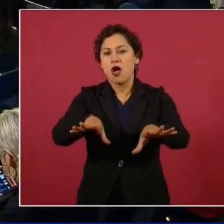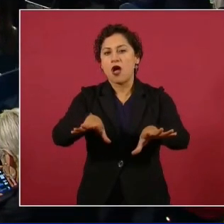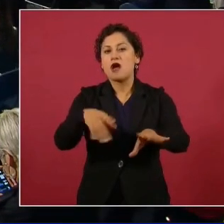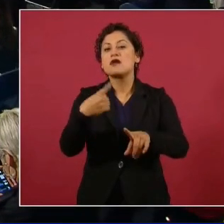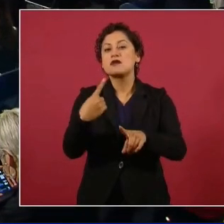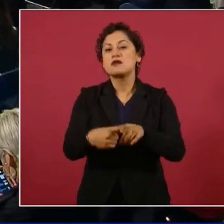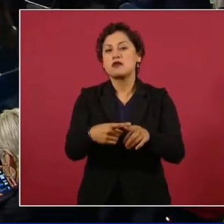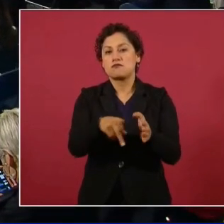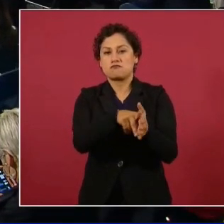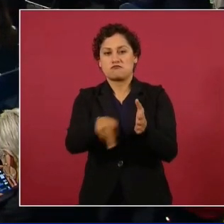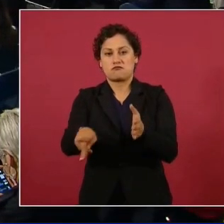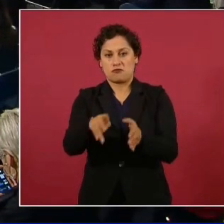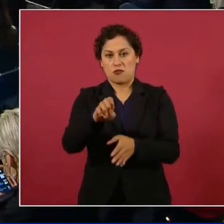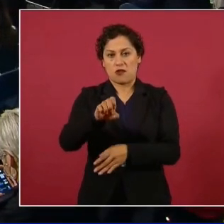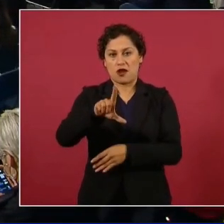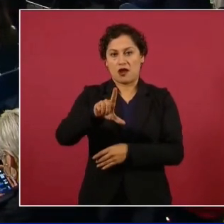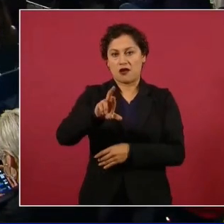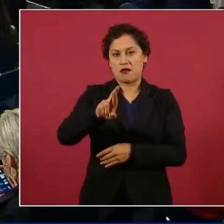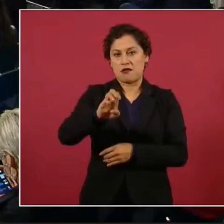y los intelectuales de Reforma